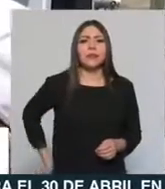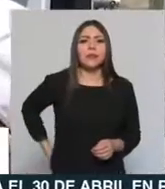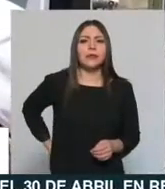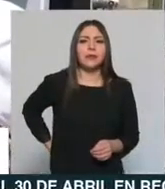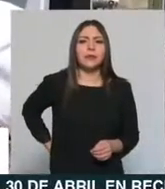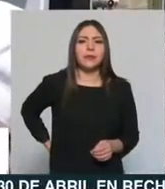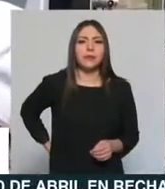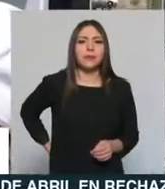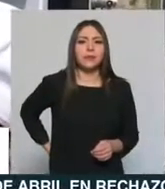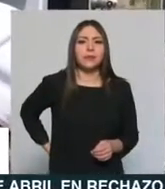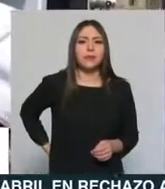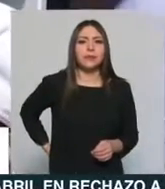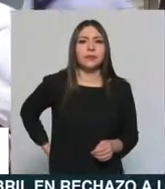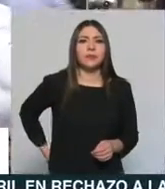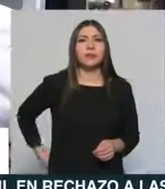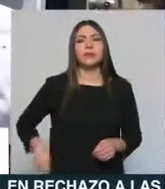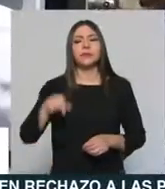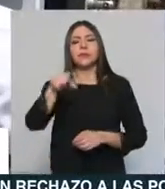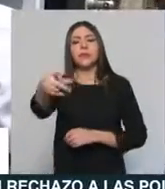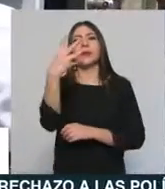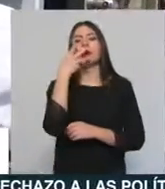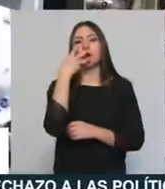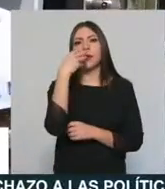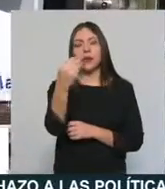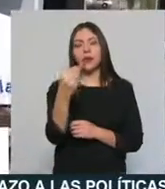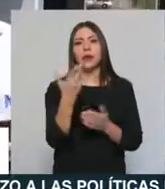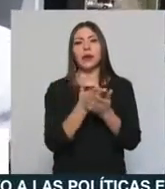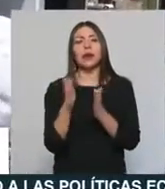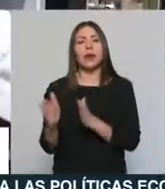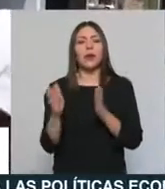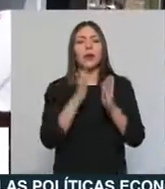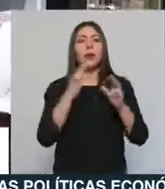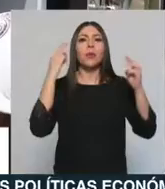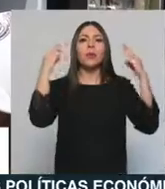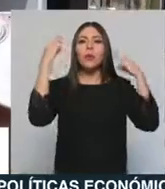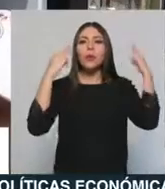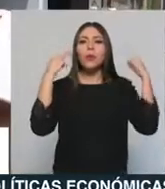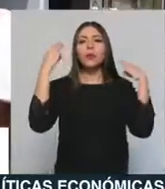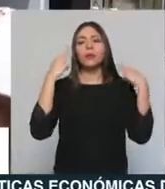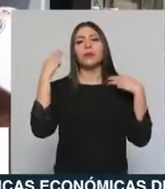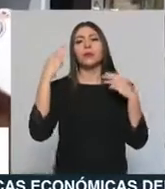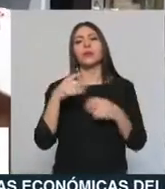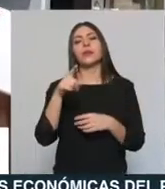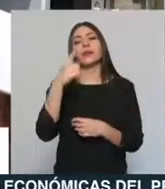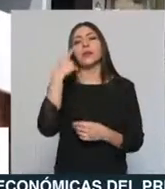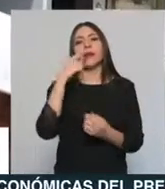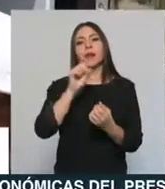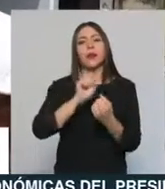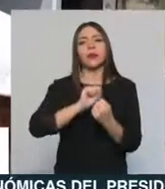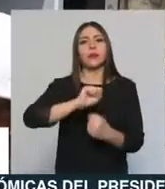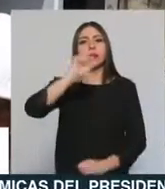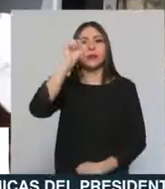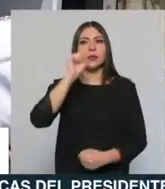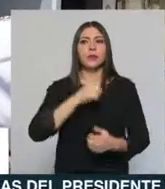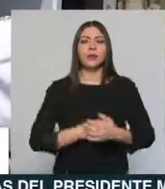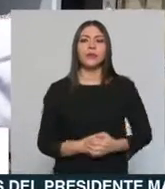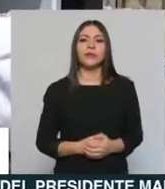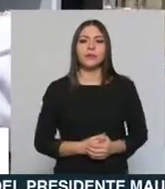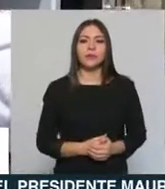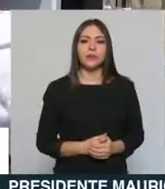A Coyoacán, claro que. Y ahora vamos al museo de una exposición de Graciela Iturbide. ¿Y qué